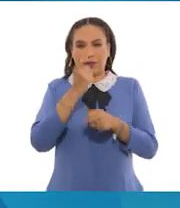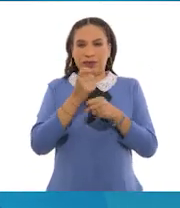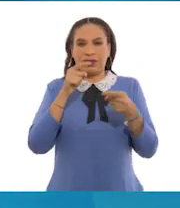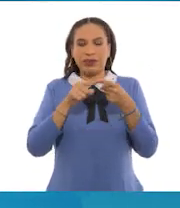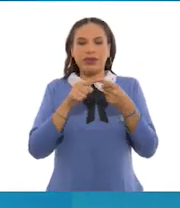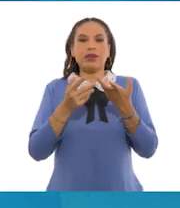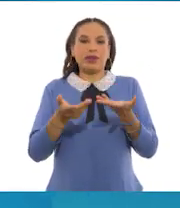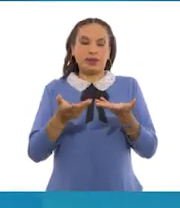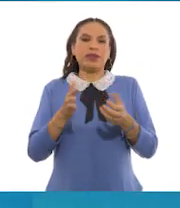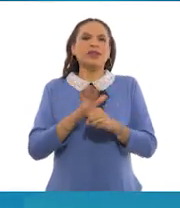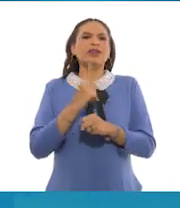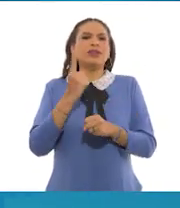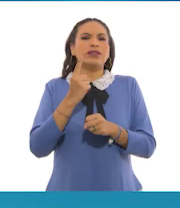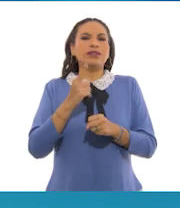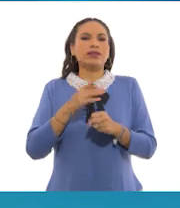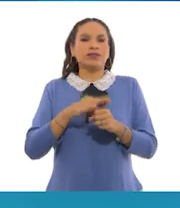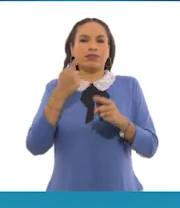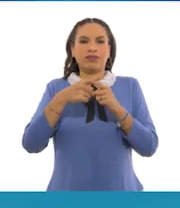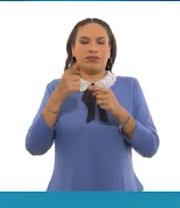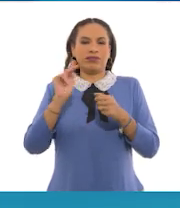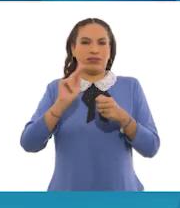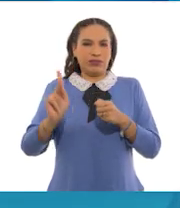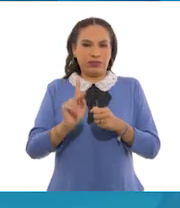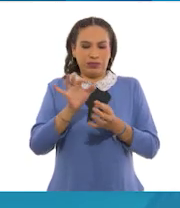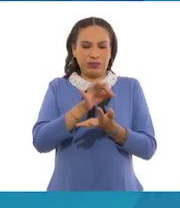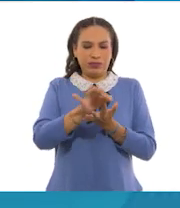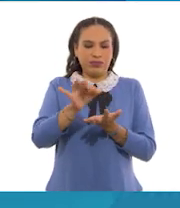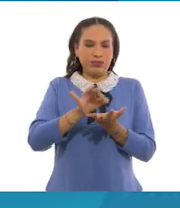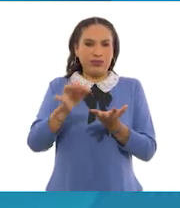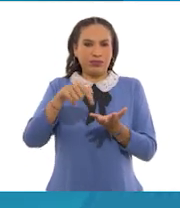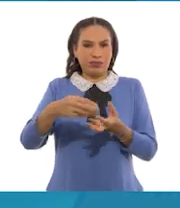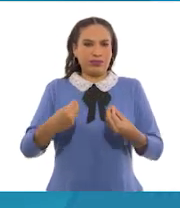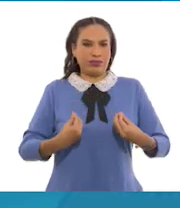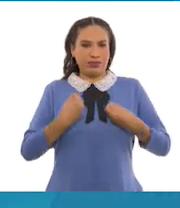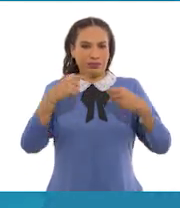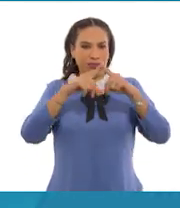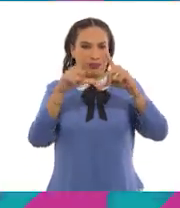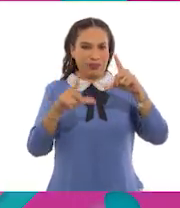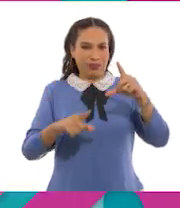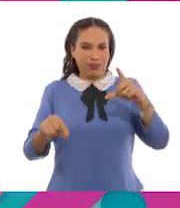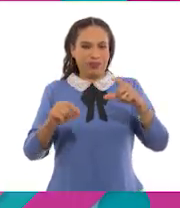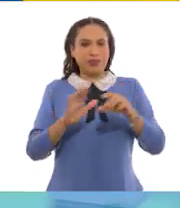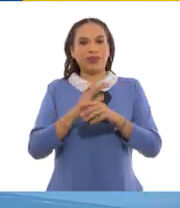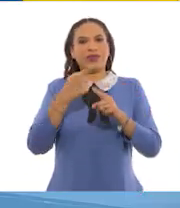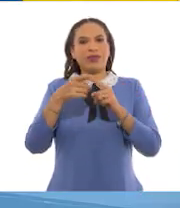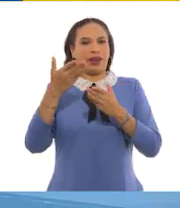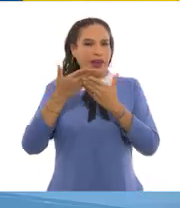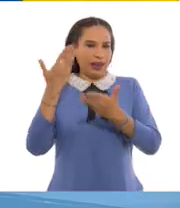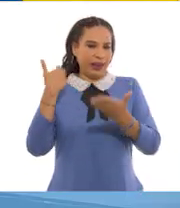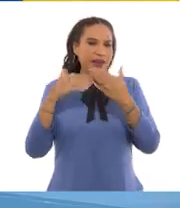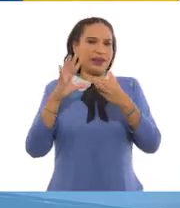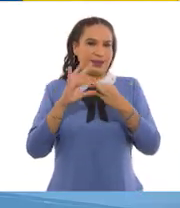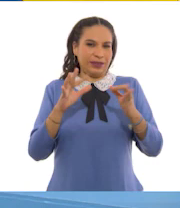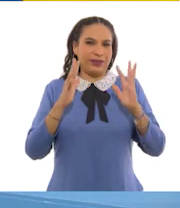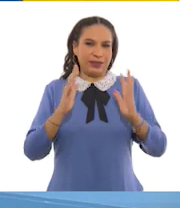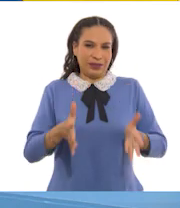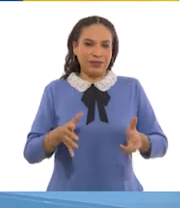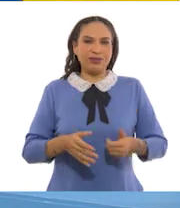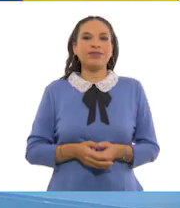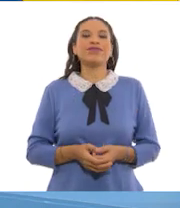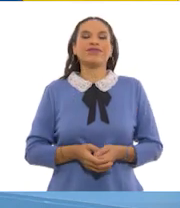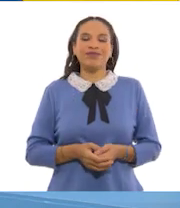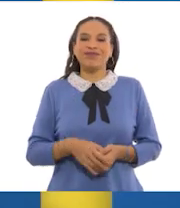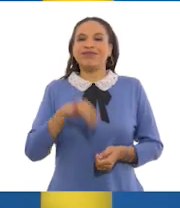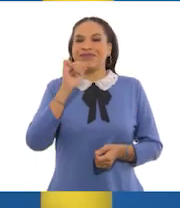fue nada más y nada menos que los numerosos pueblos autóctonos que habitaban en este país, de los que hemos hablado en las clases anteriores.